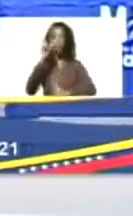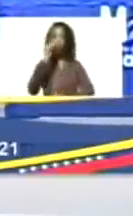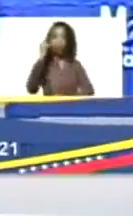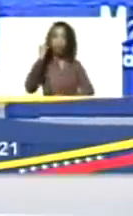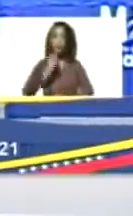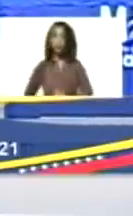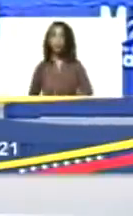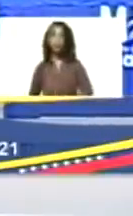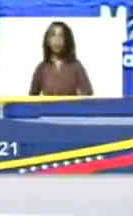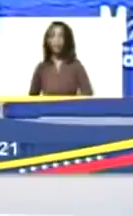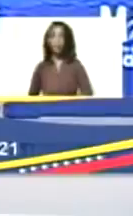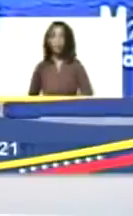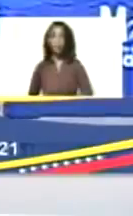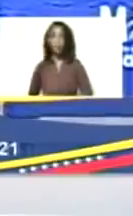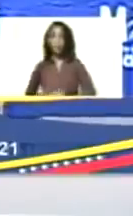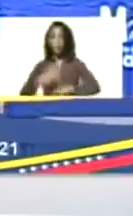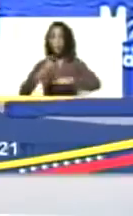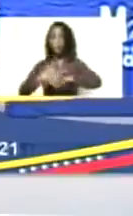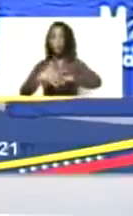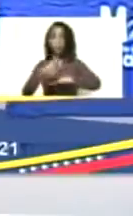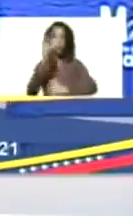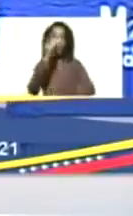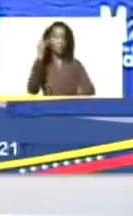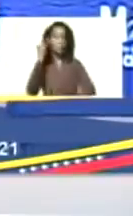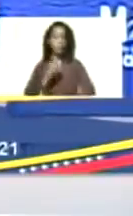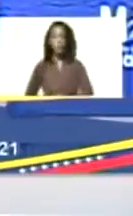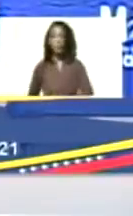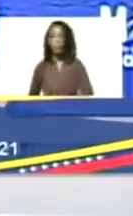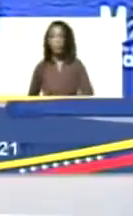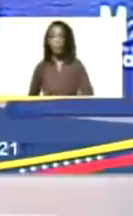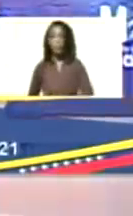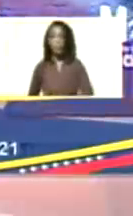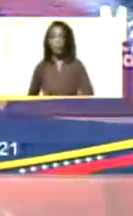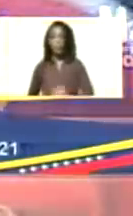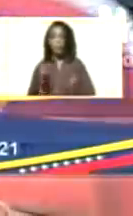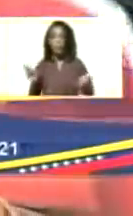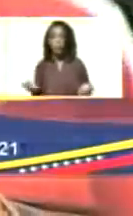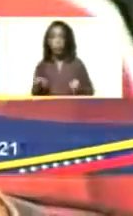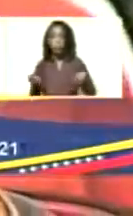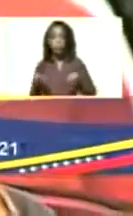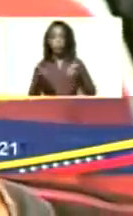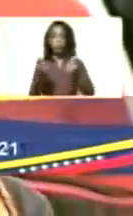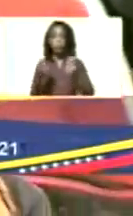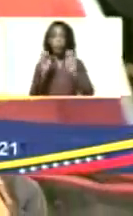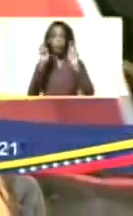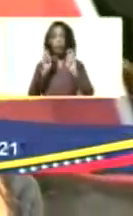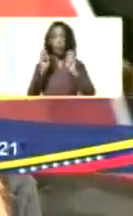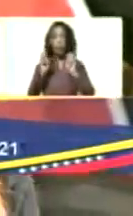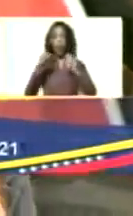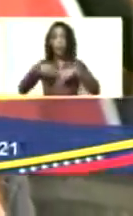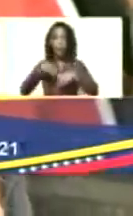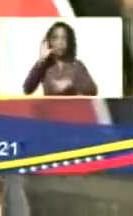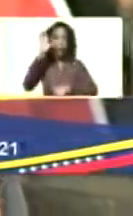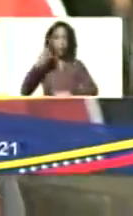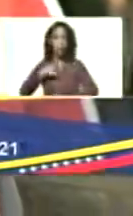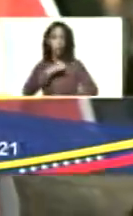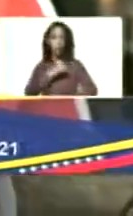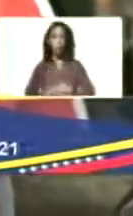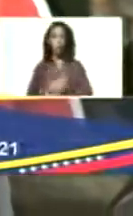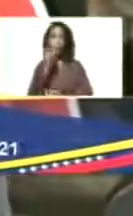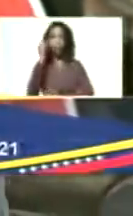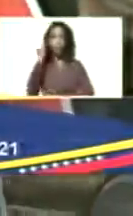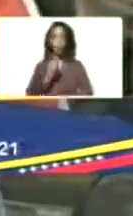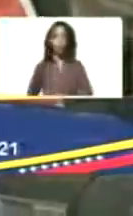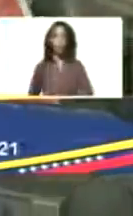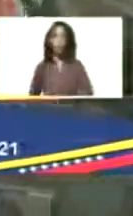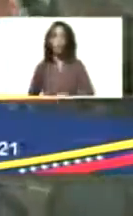científicas, tecnólogos y tecnólogas, innovadoras e innovadores de nuestro país, que paso